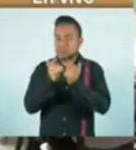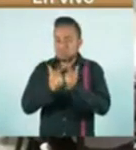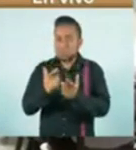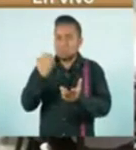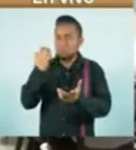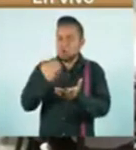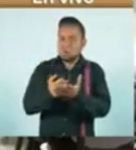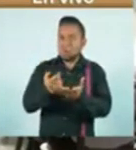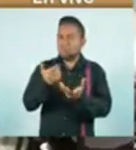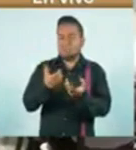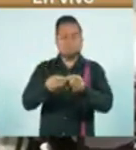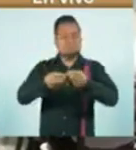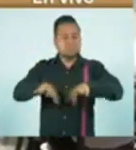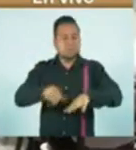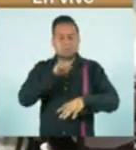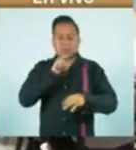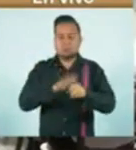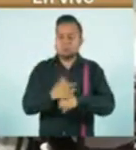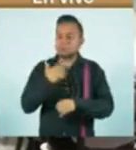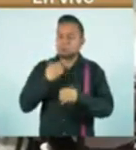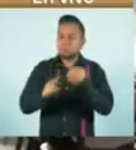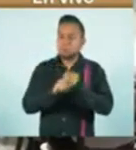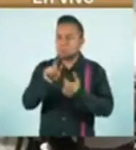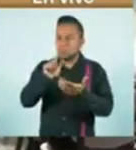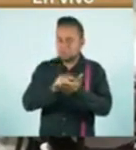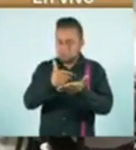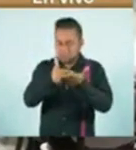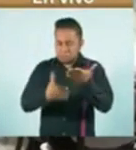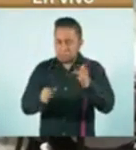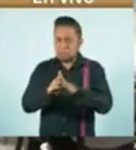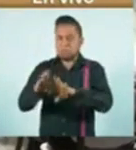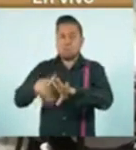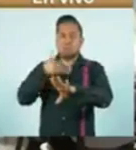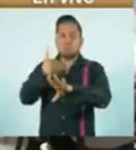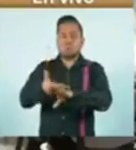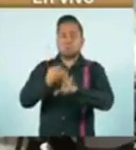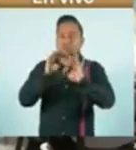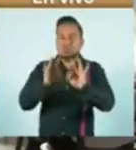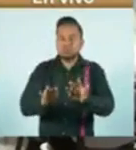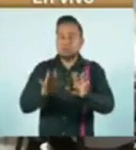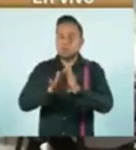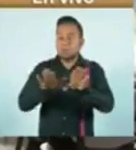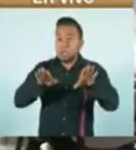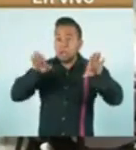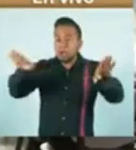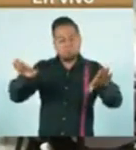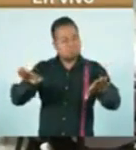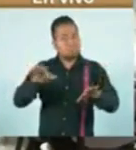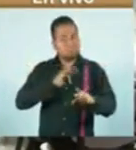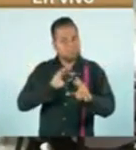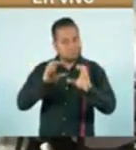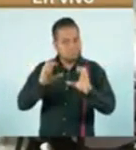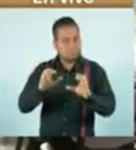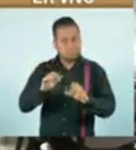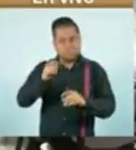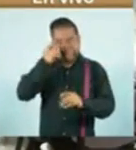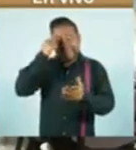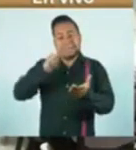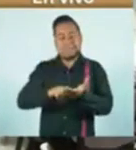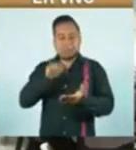económicas, sino también por las implicaciones legales de atentar contra una instalación estratégica. Creo que quedamos en buenos